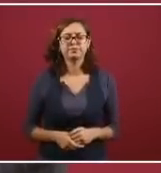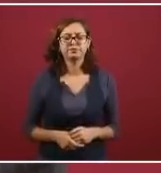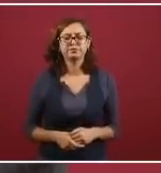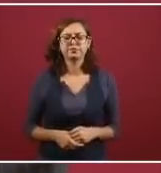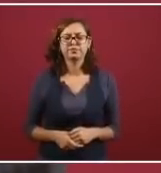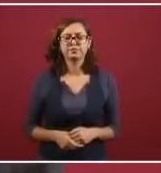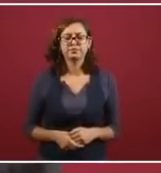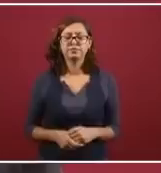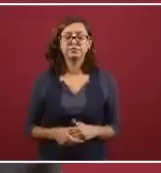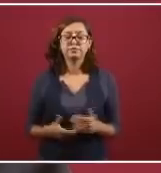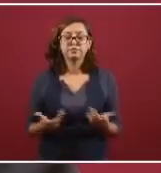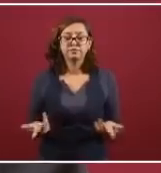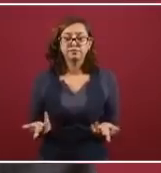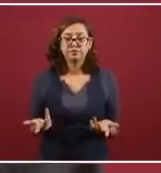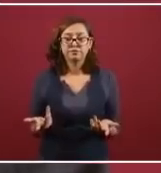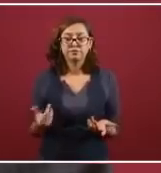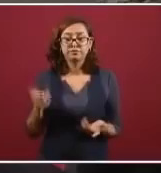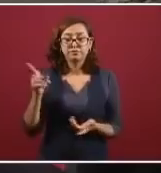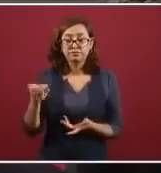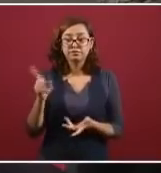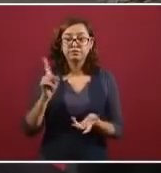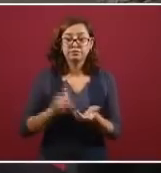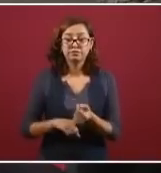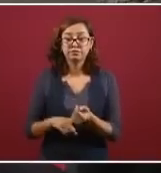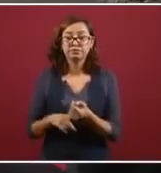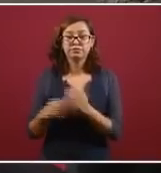Todavía si fuese una escuela,